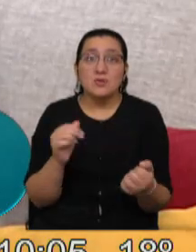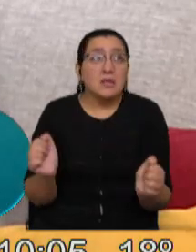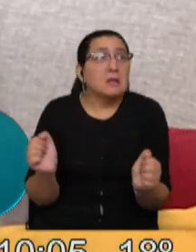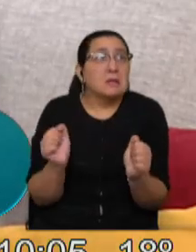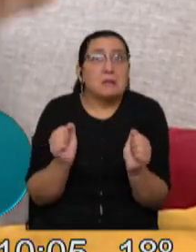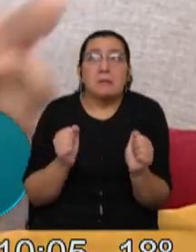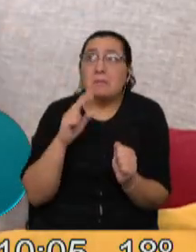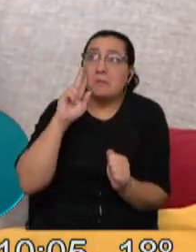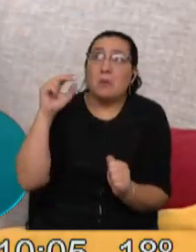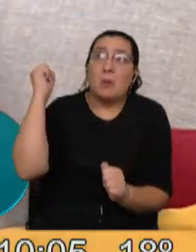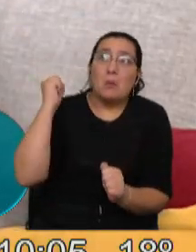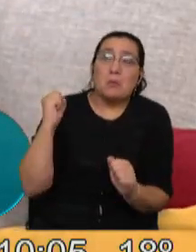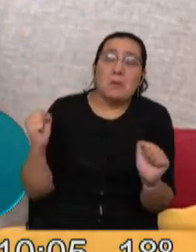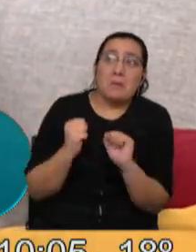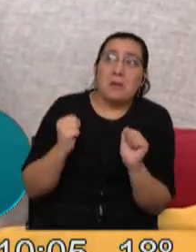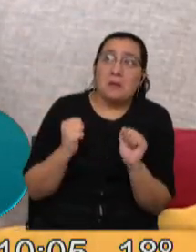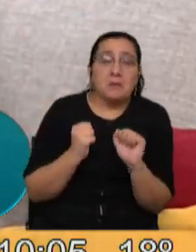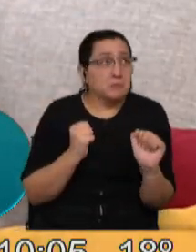temblequea, mira un bondi y no tiene ni idea lo que es.